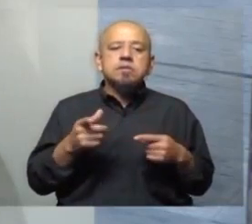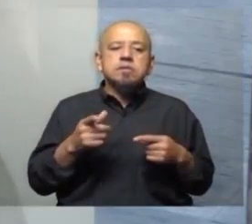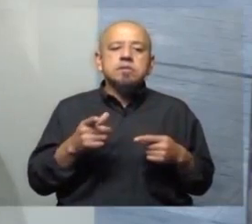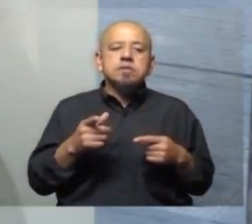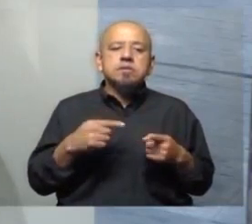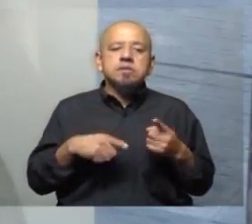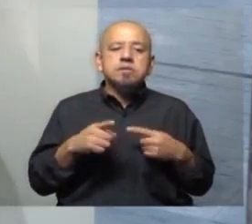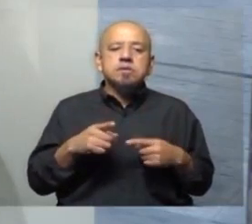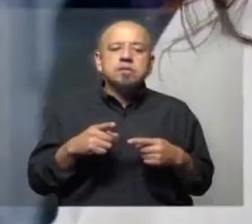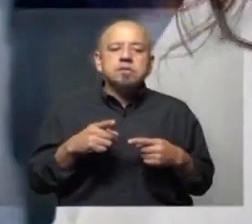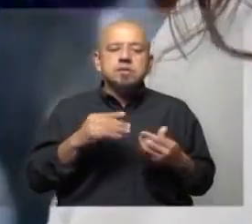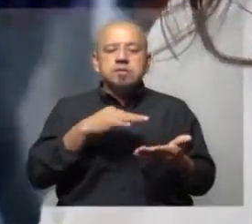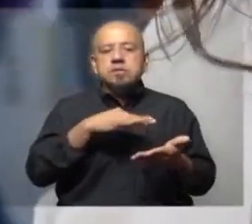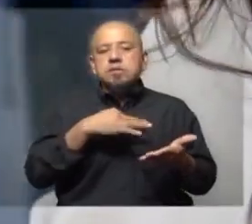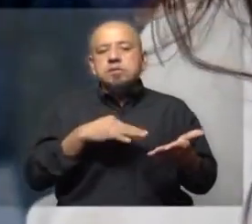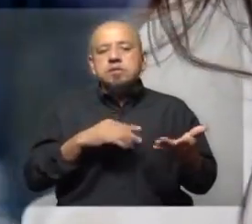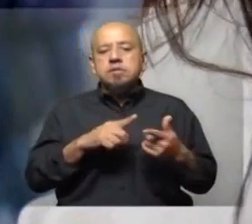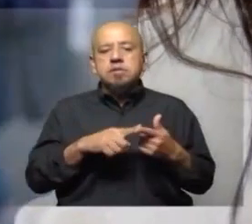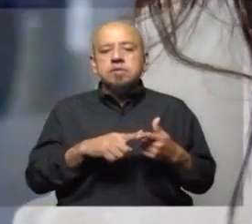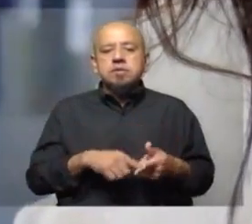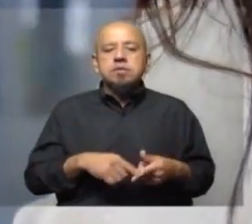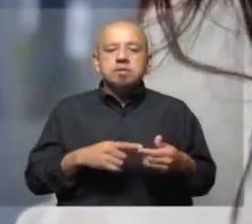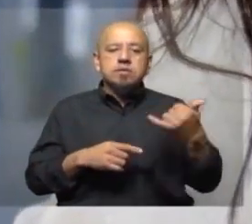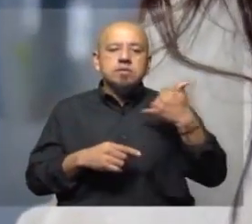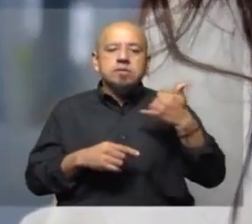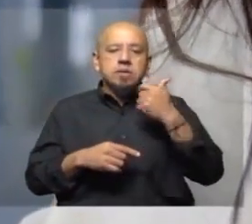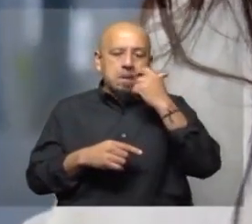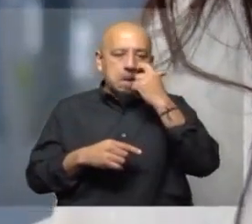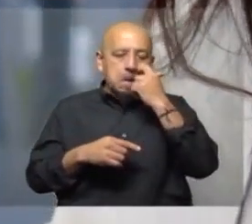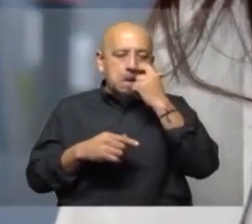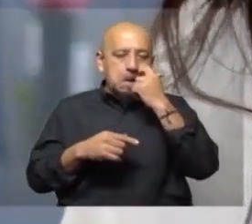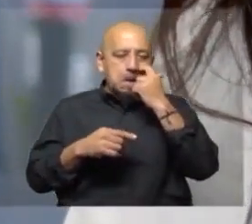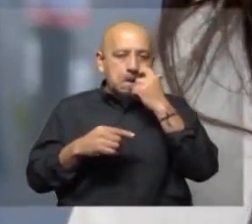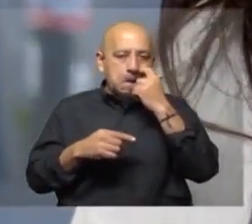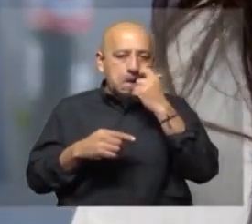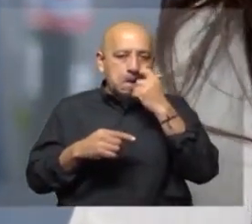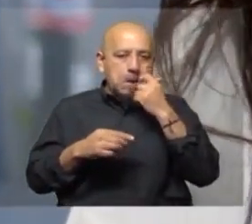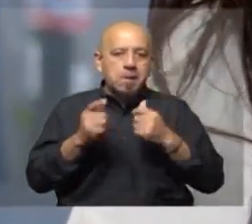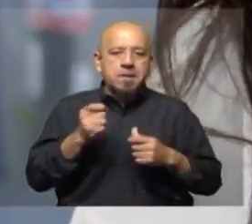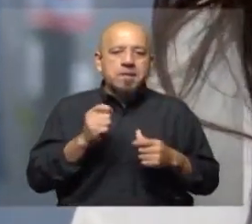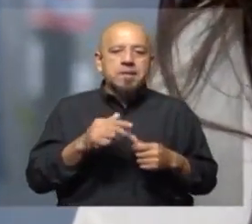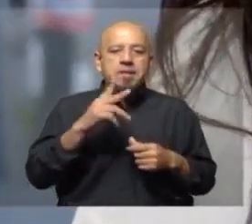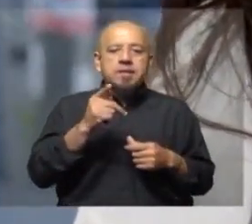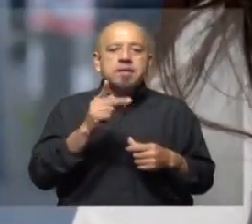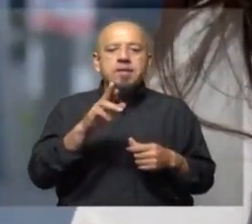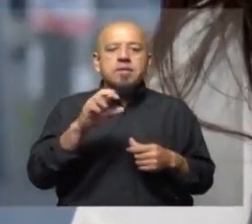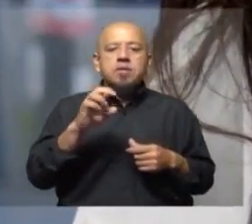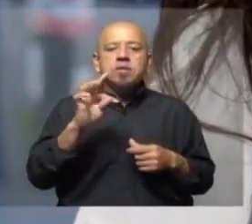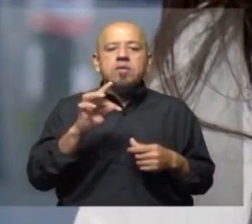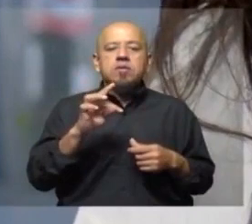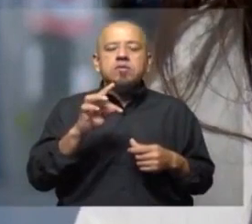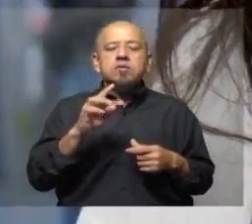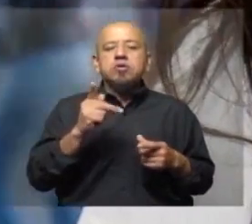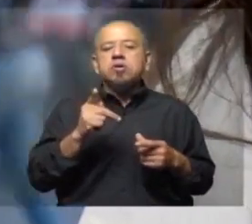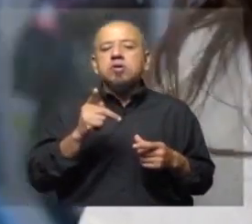que también te lo devoras porque está toda la historia y te pone un poquito en contexto de quién fue carcopain y igual siempre